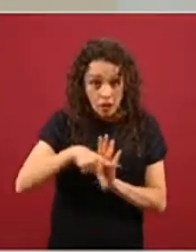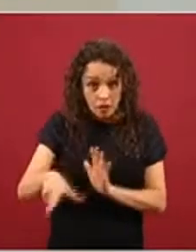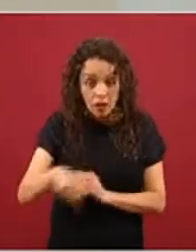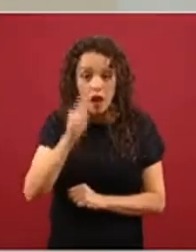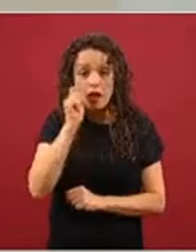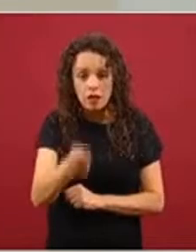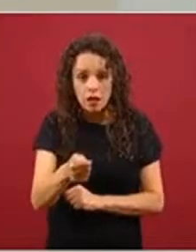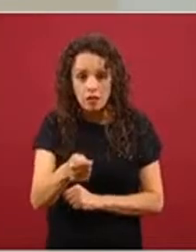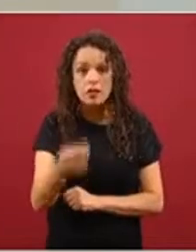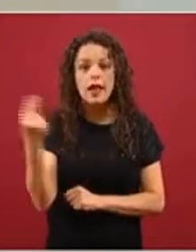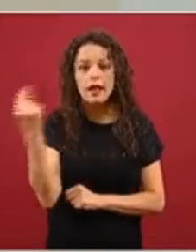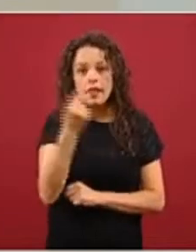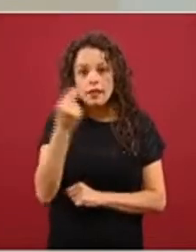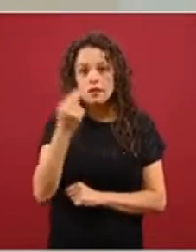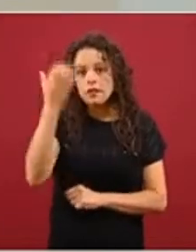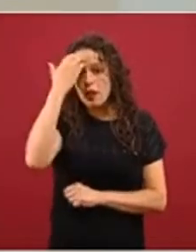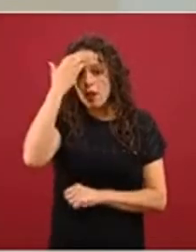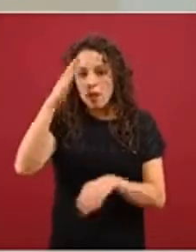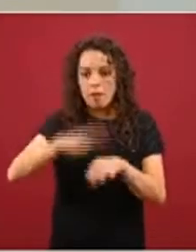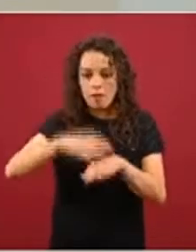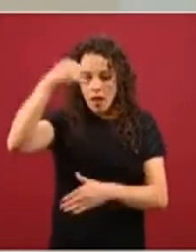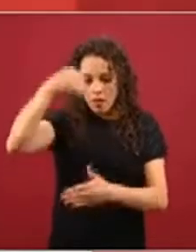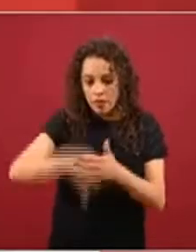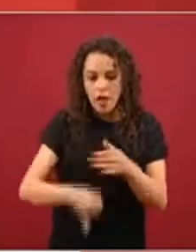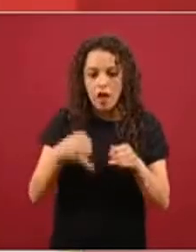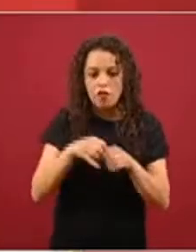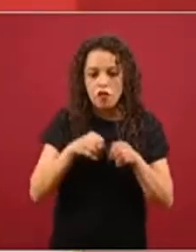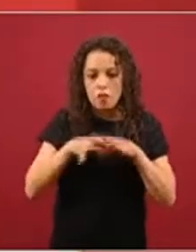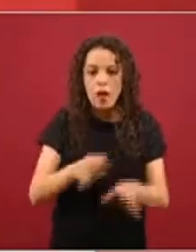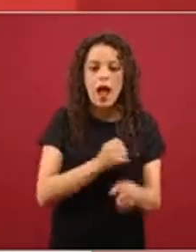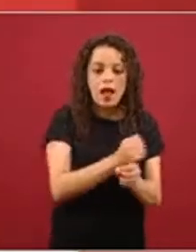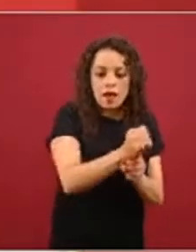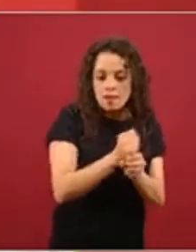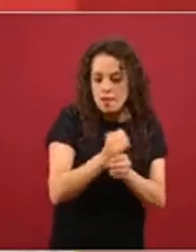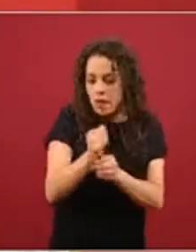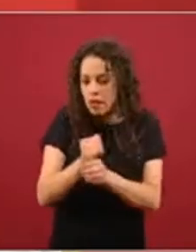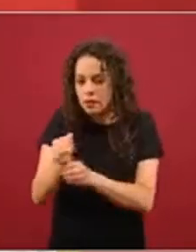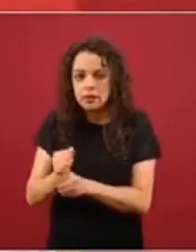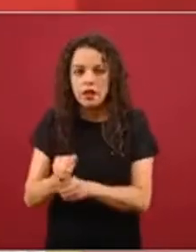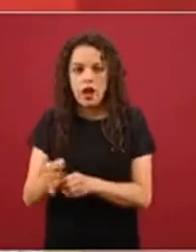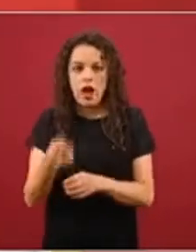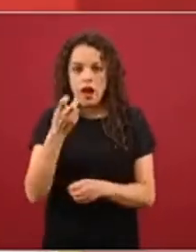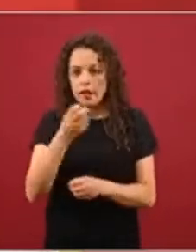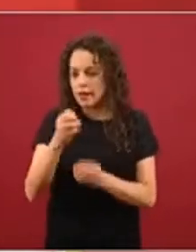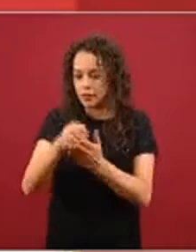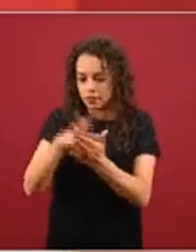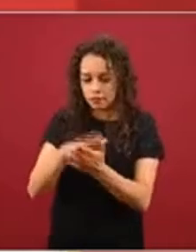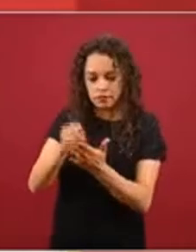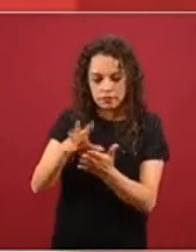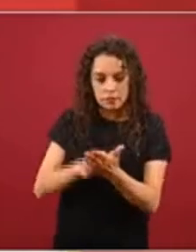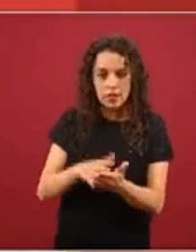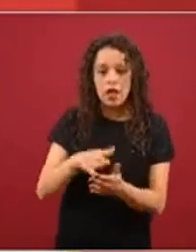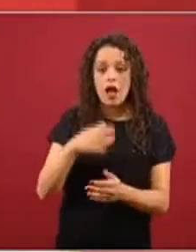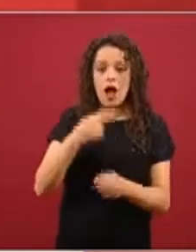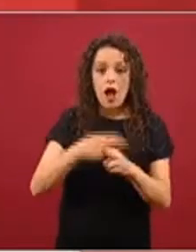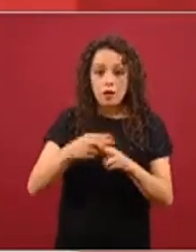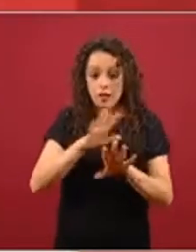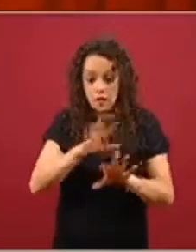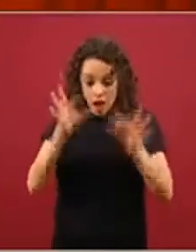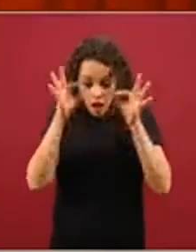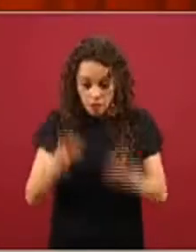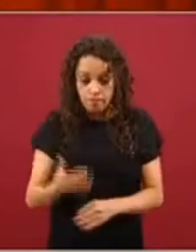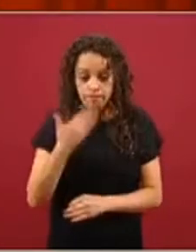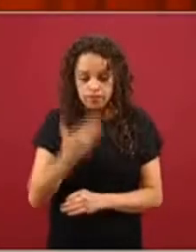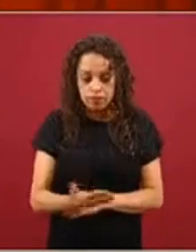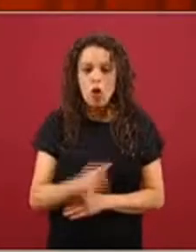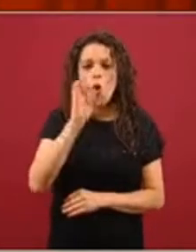el documentar las notas, el tener fuentes de información complementarias que contrasten hasta formarse un juicio, o acudir a